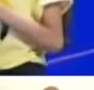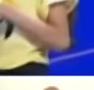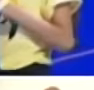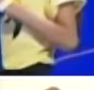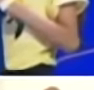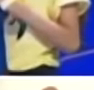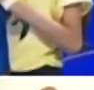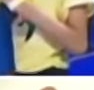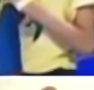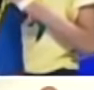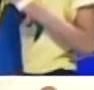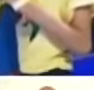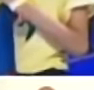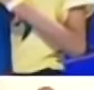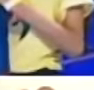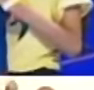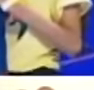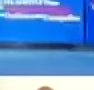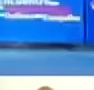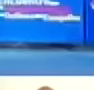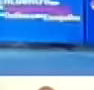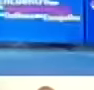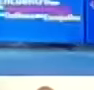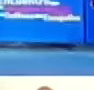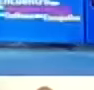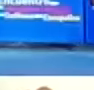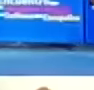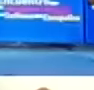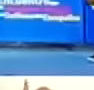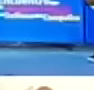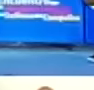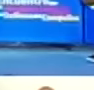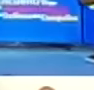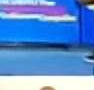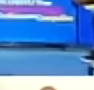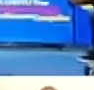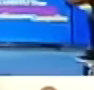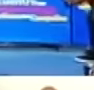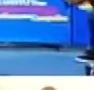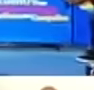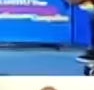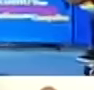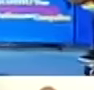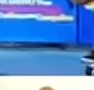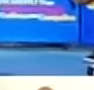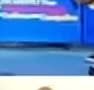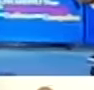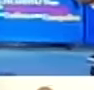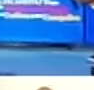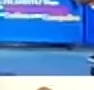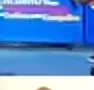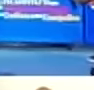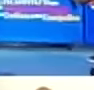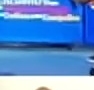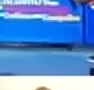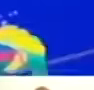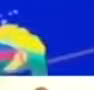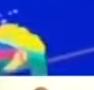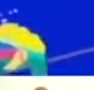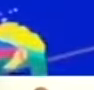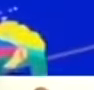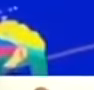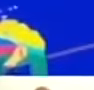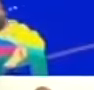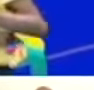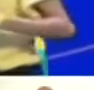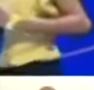inmortal, con toda su luz, su brillo, su sabiduría y su verdad. Gracias, María Alexandra. Bueno,